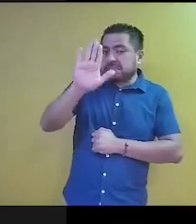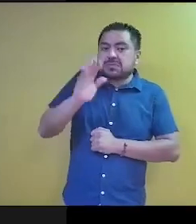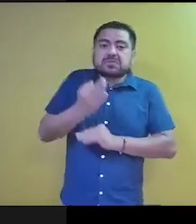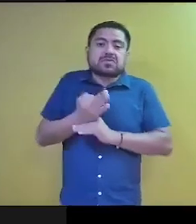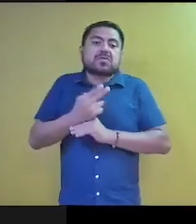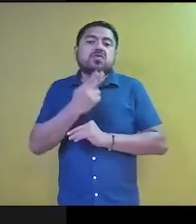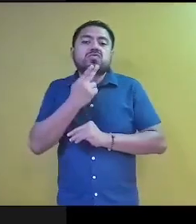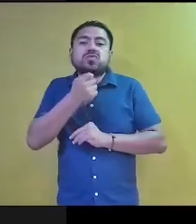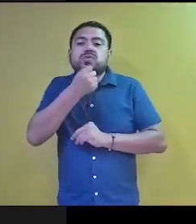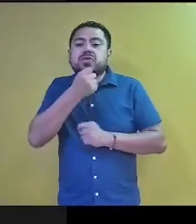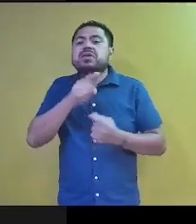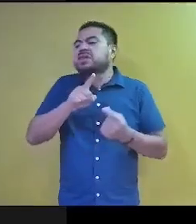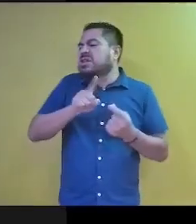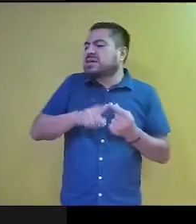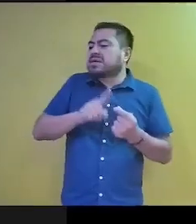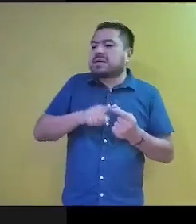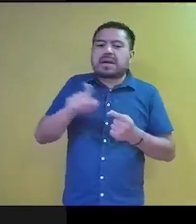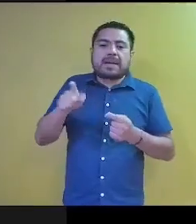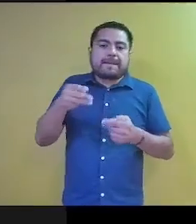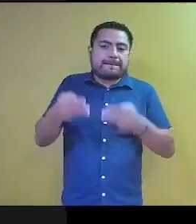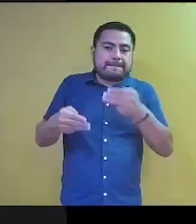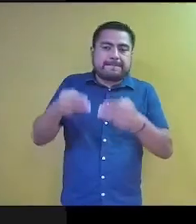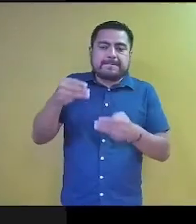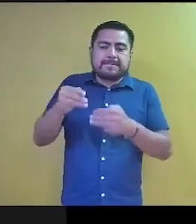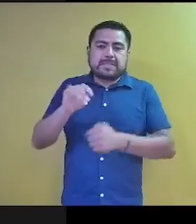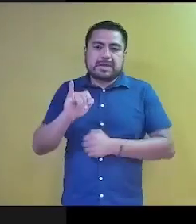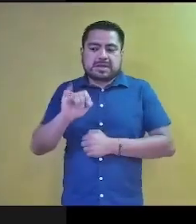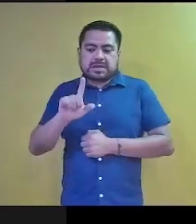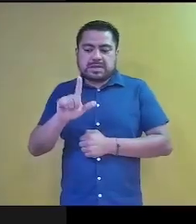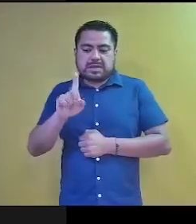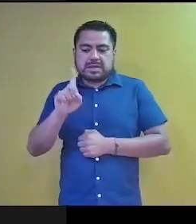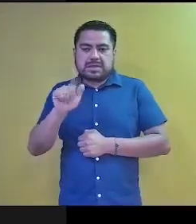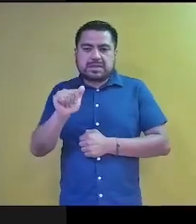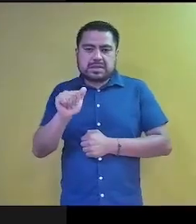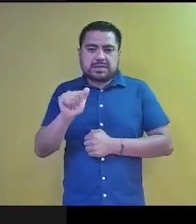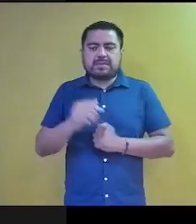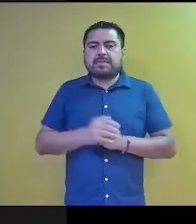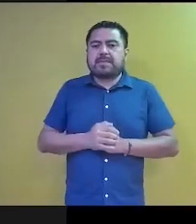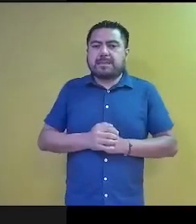el uso de la palabra a la magistrada Hilda Rosa Delgado Brito.